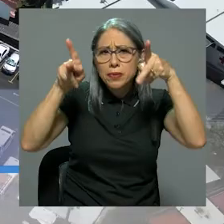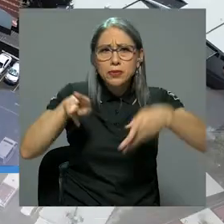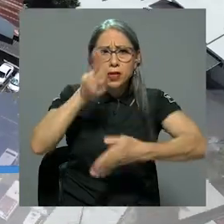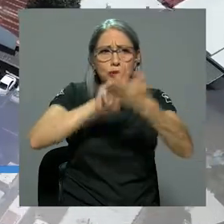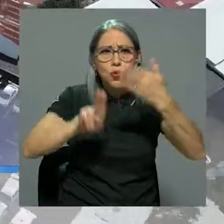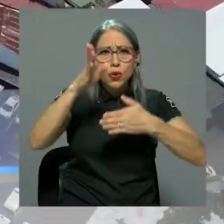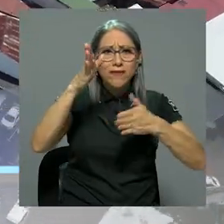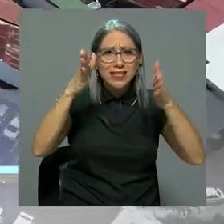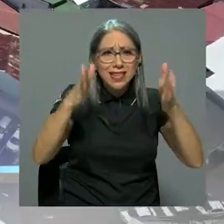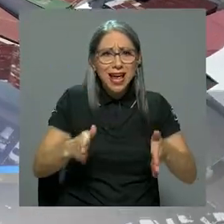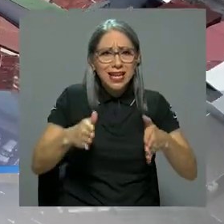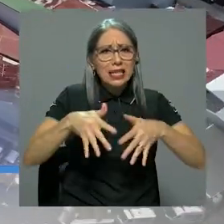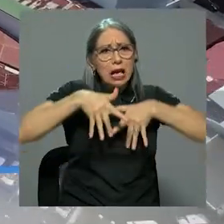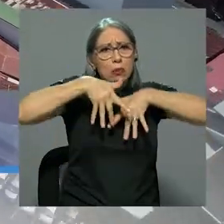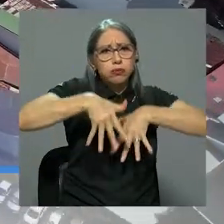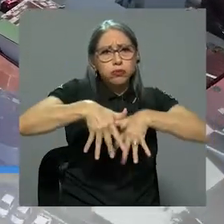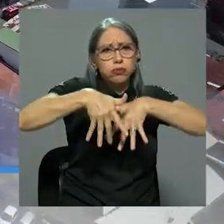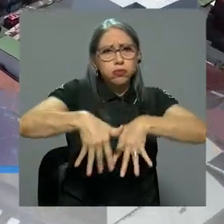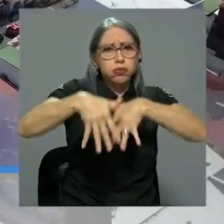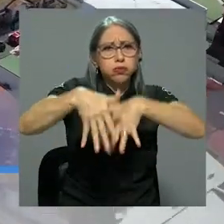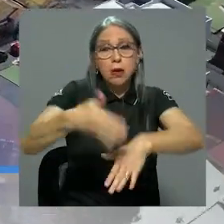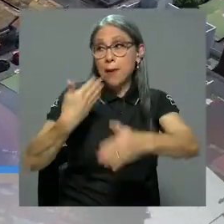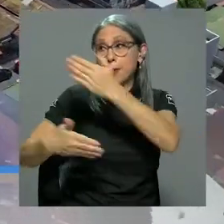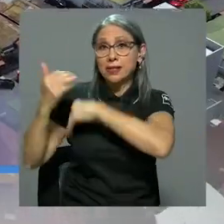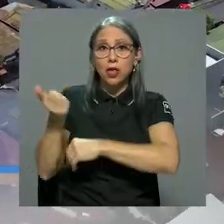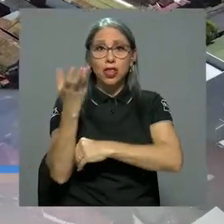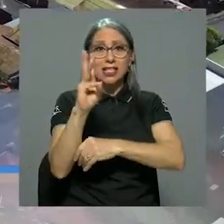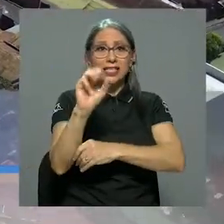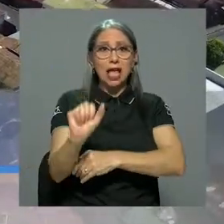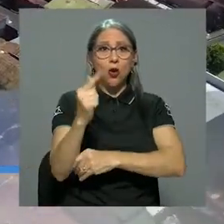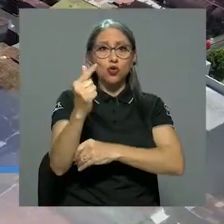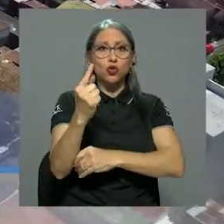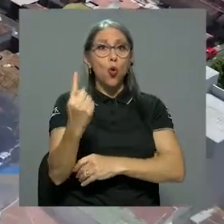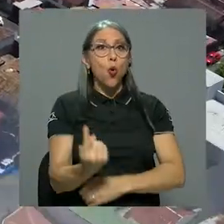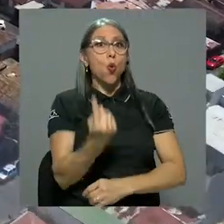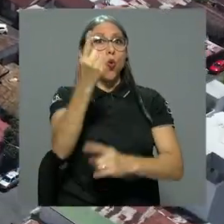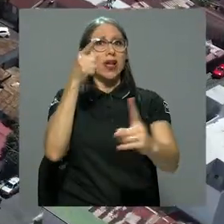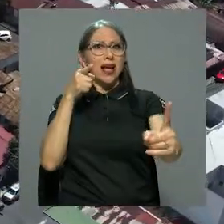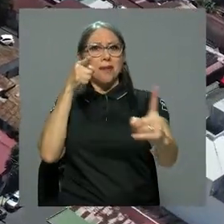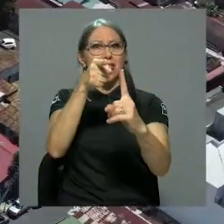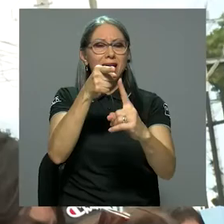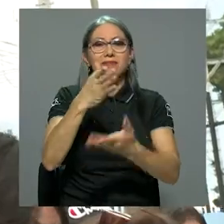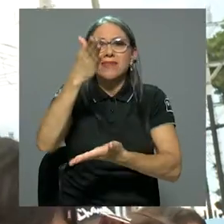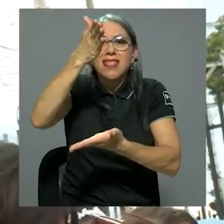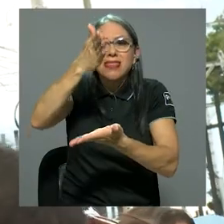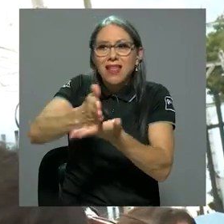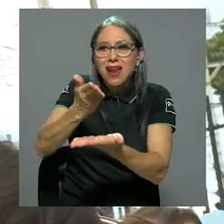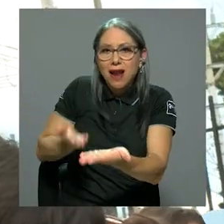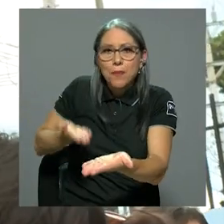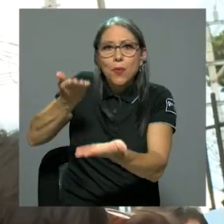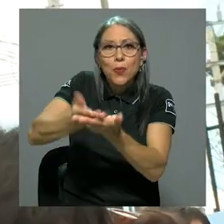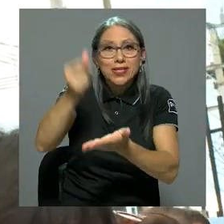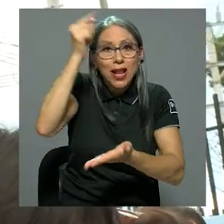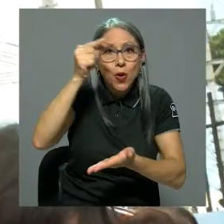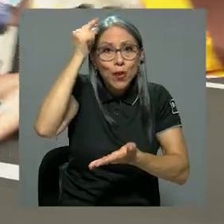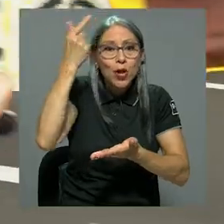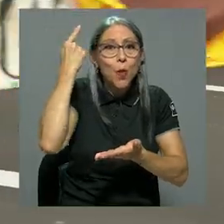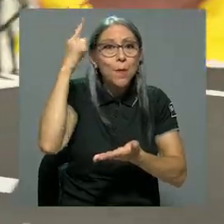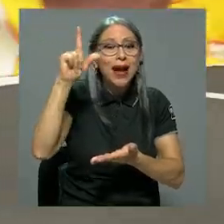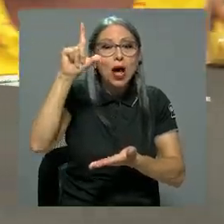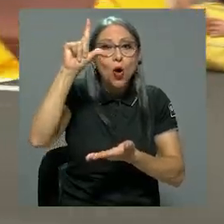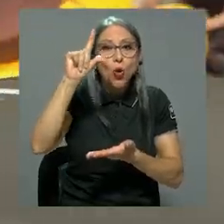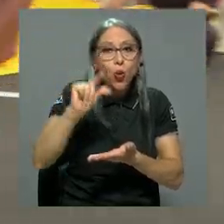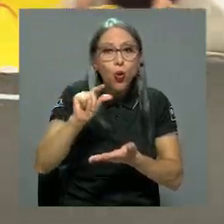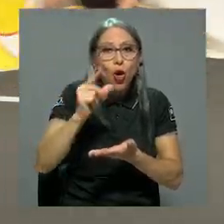Cientos de universitarios marcharon el pasado 16 de agosto con una única meta: detener la propuesta gubernamental